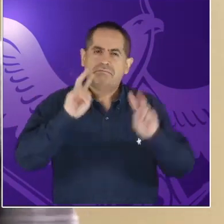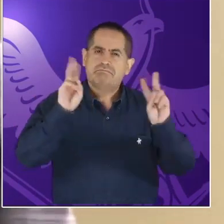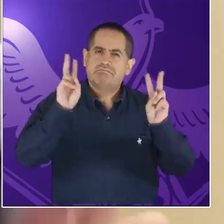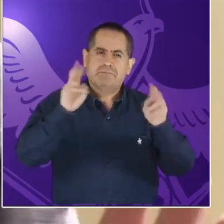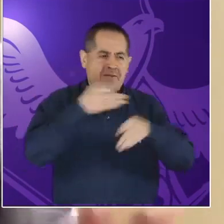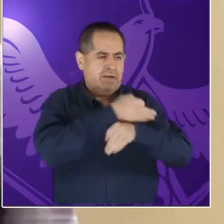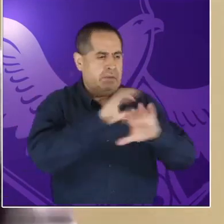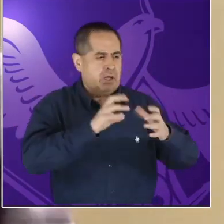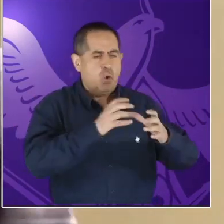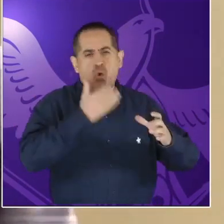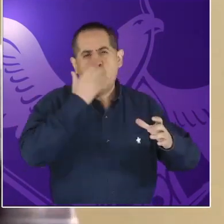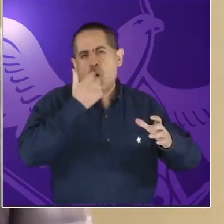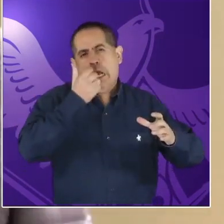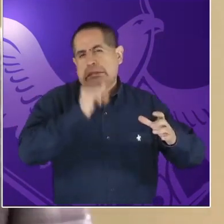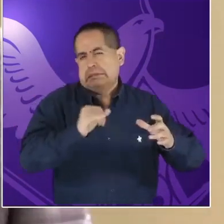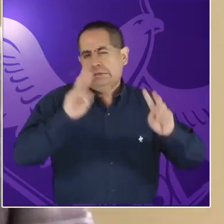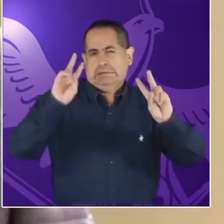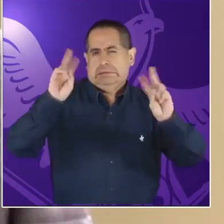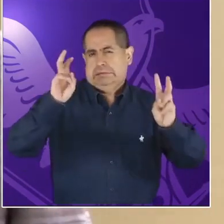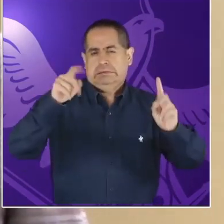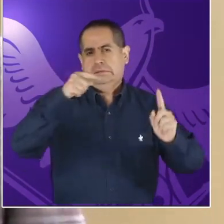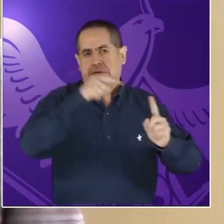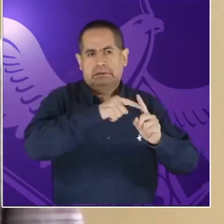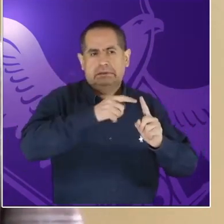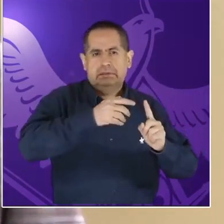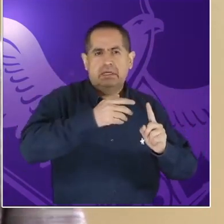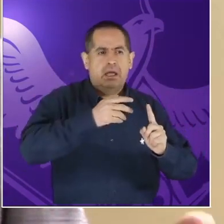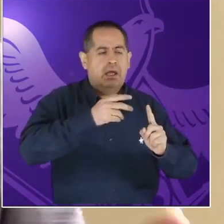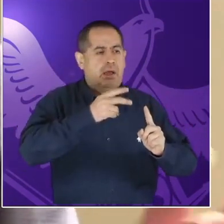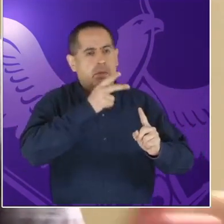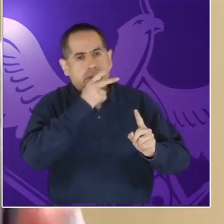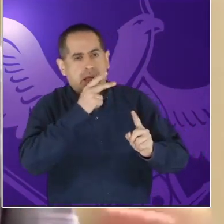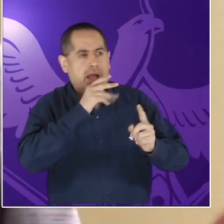prevaleciente en México, digamos, la familia